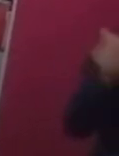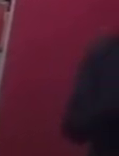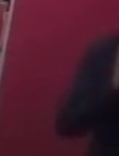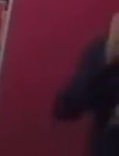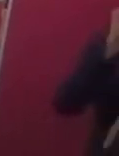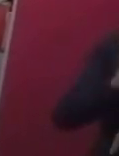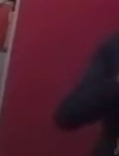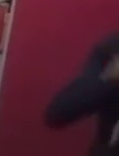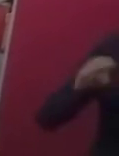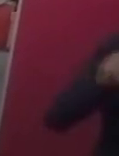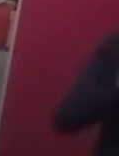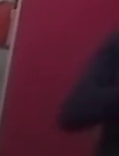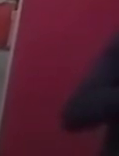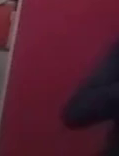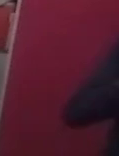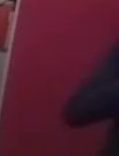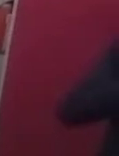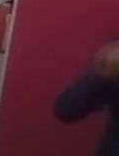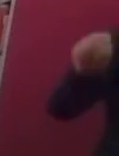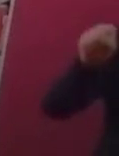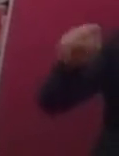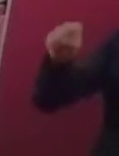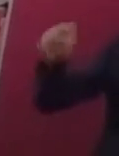Se comunicó todo el país